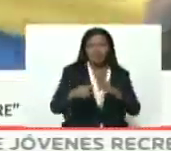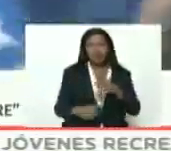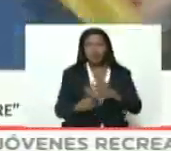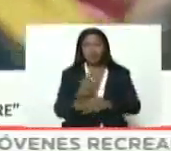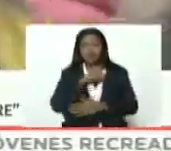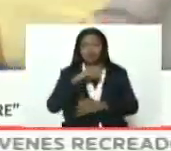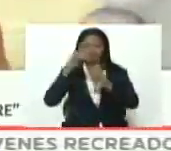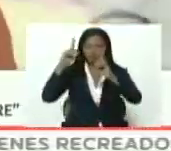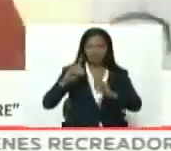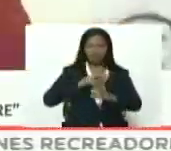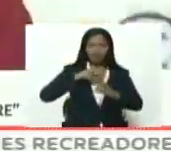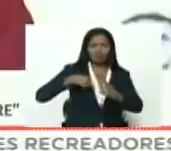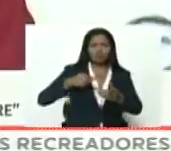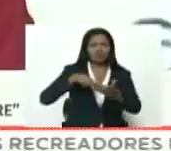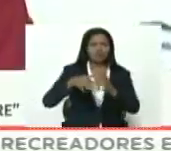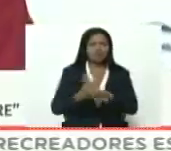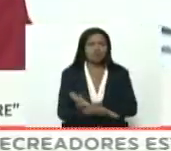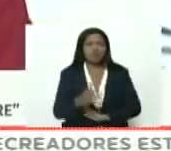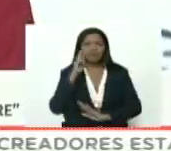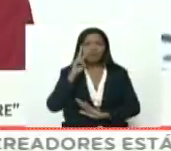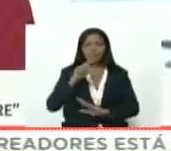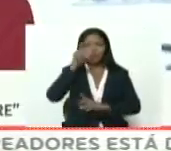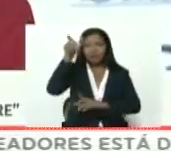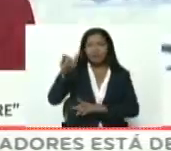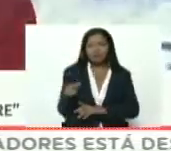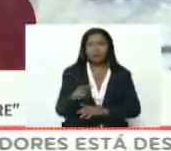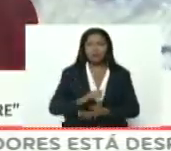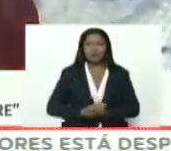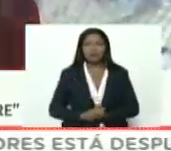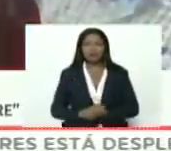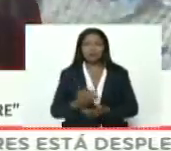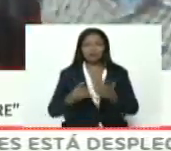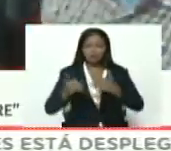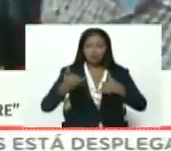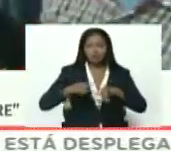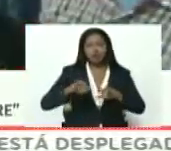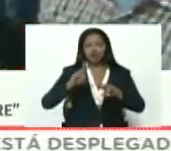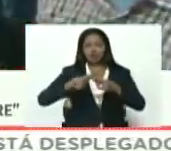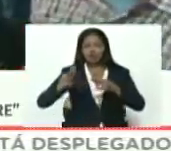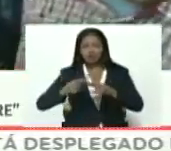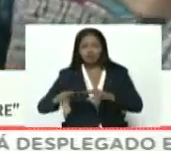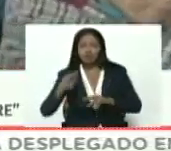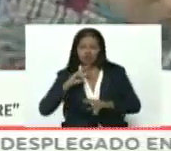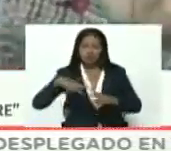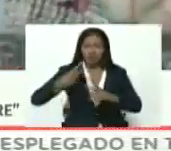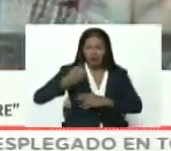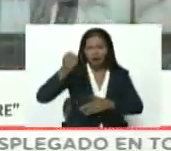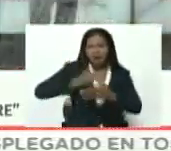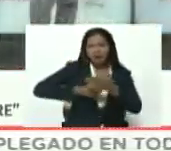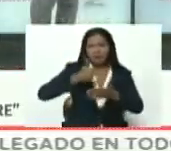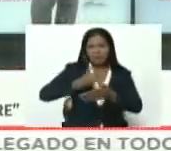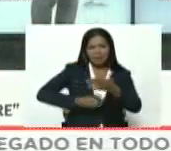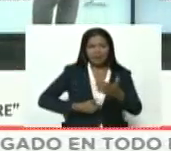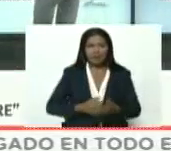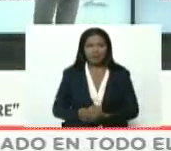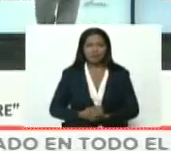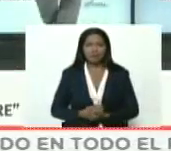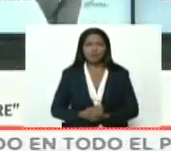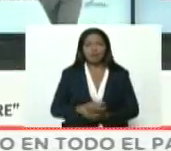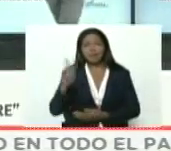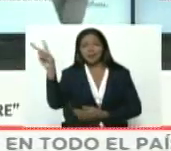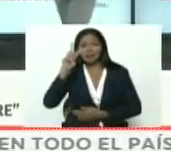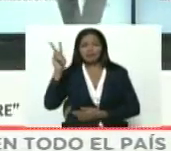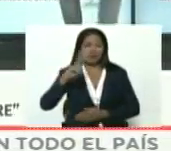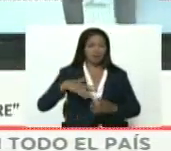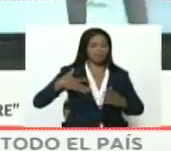nos define es el valor de nuestra gente. Por los hijos vale la pena, por la gente vale la pena.